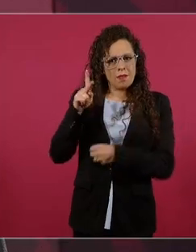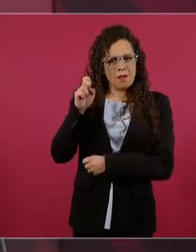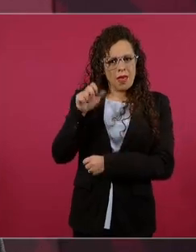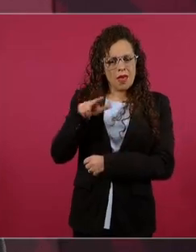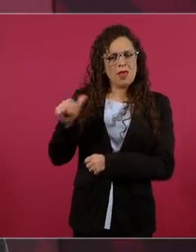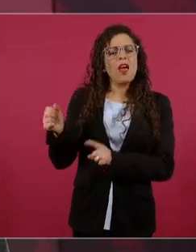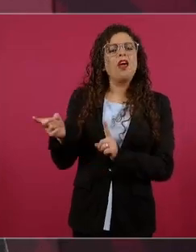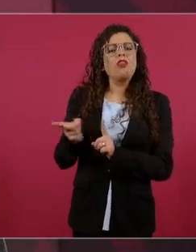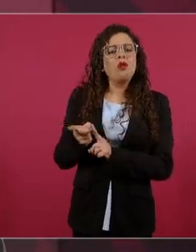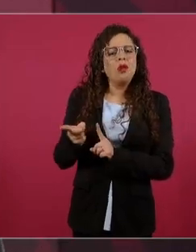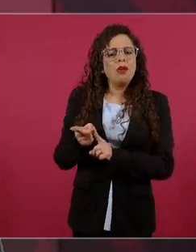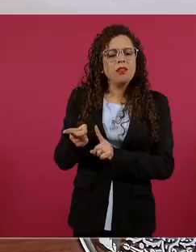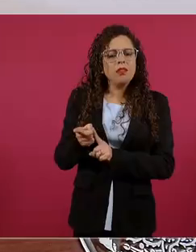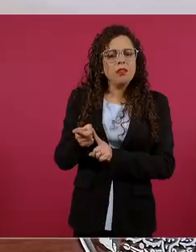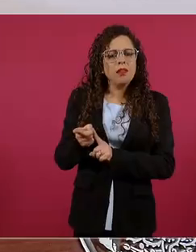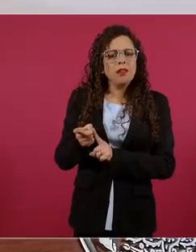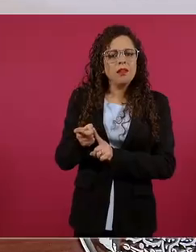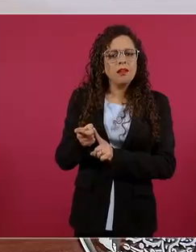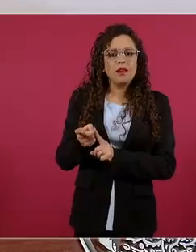En Madrid.